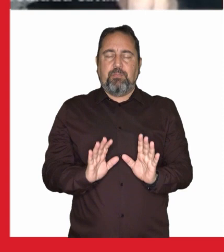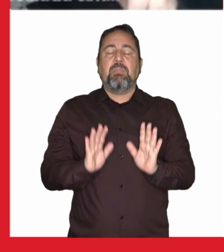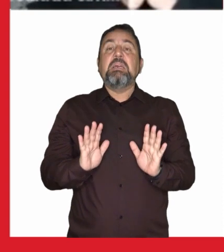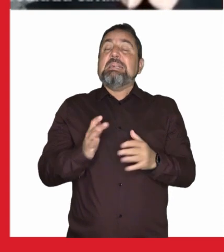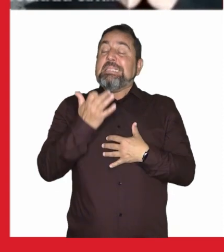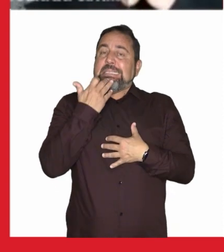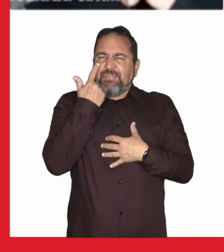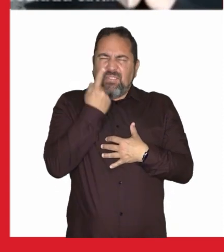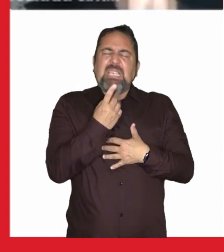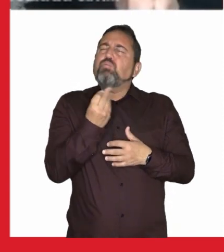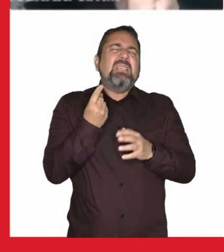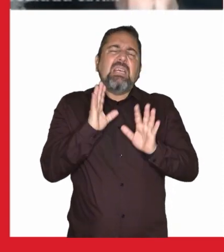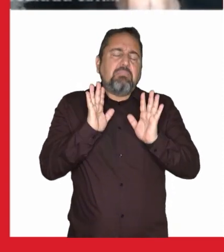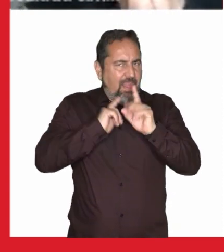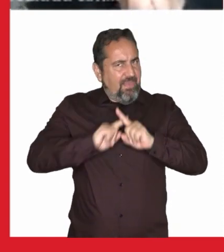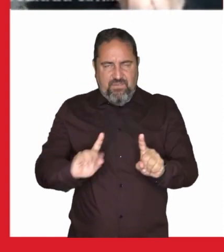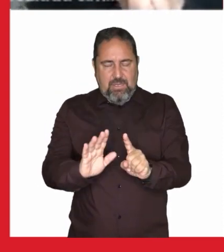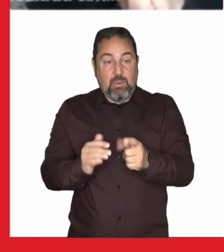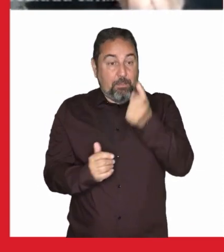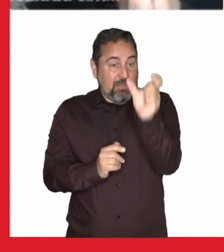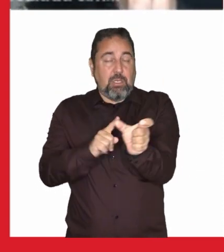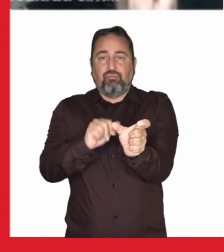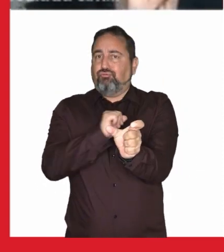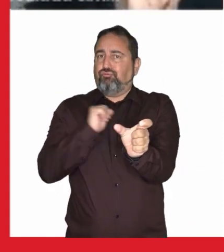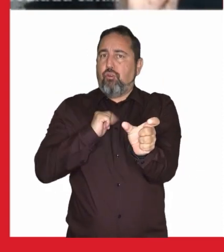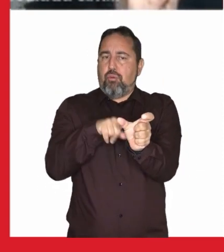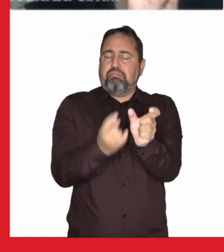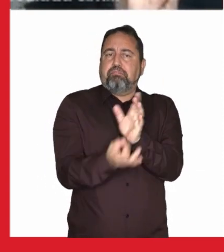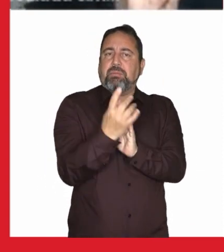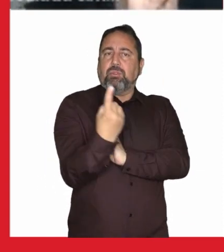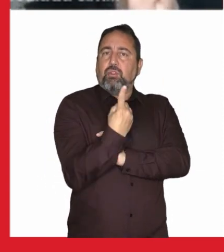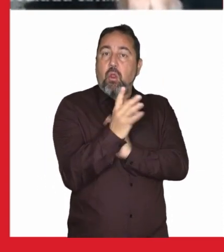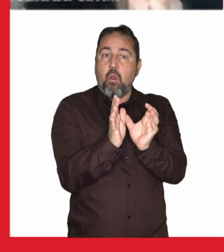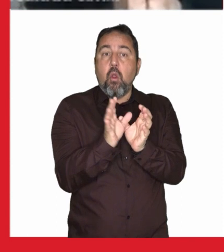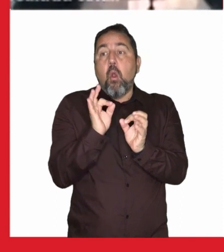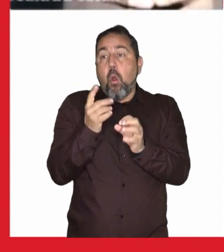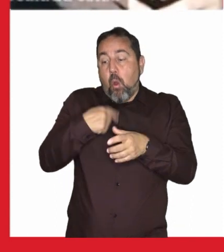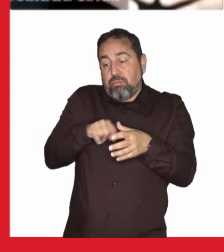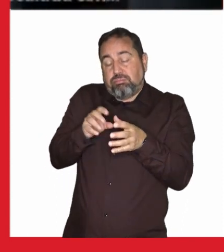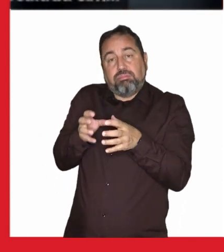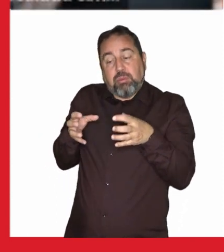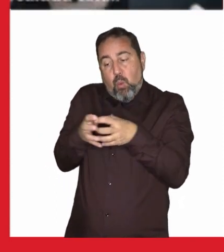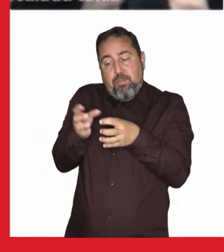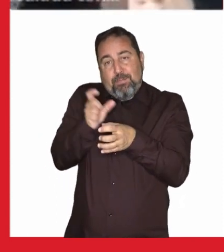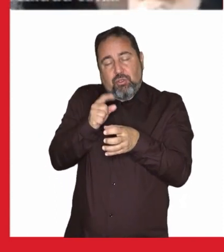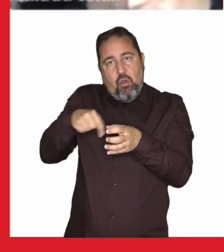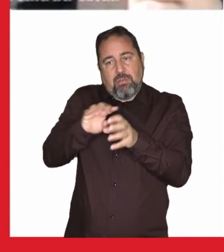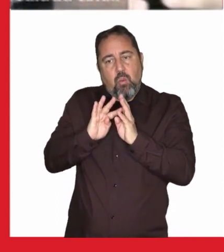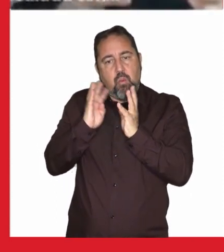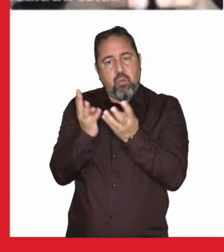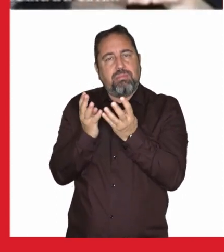Ahora, si os fijáis, va a ser muy diferente una persona que emprende en solitario que una persona que emprende, digamos, en